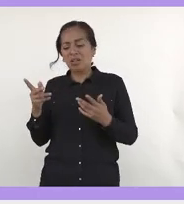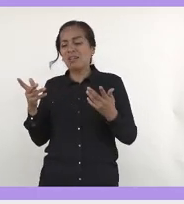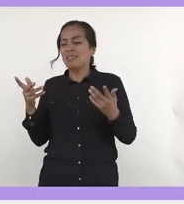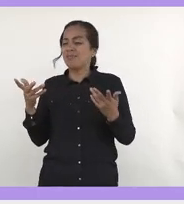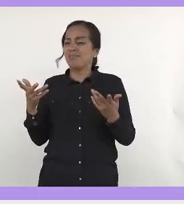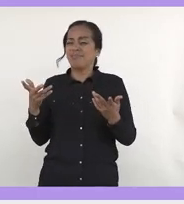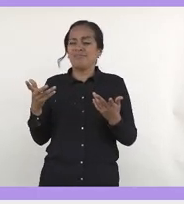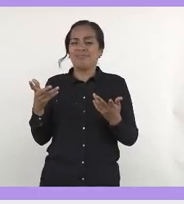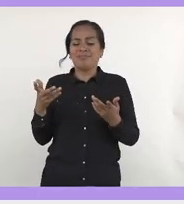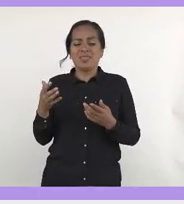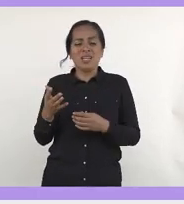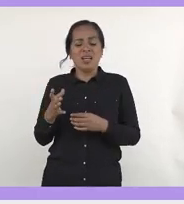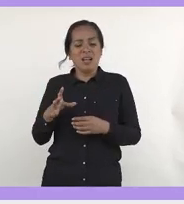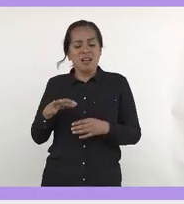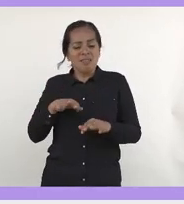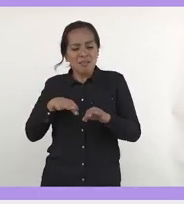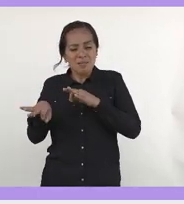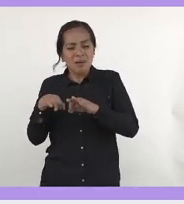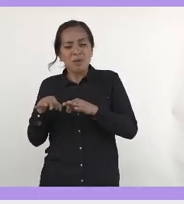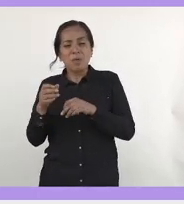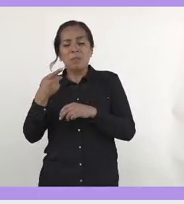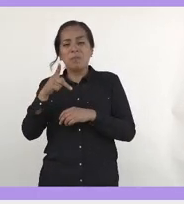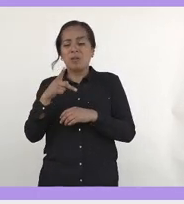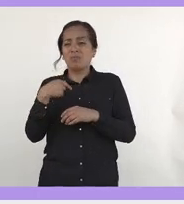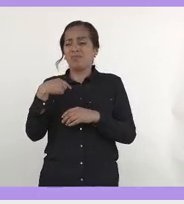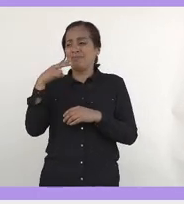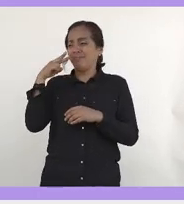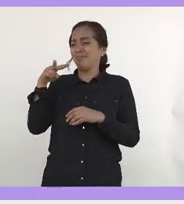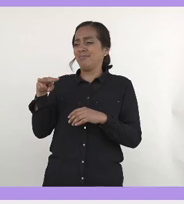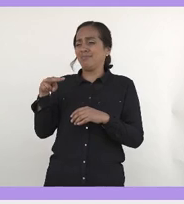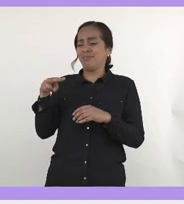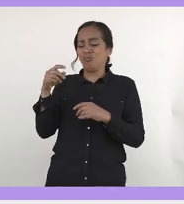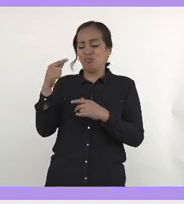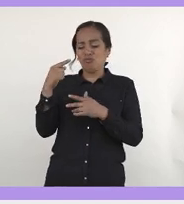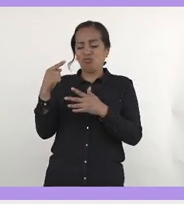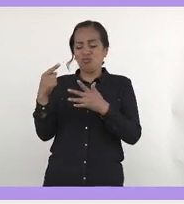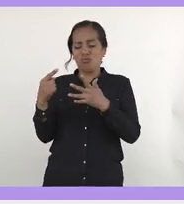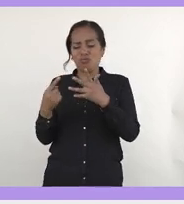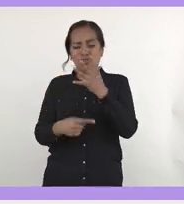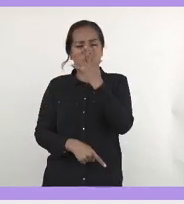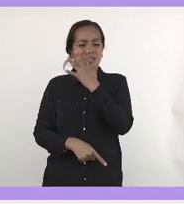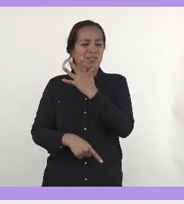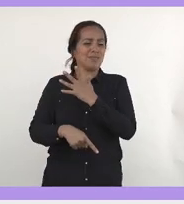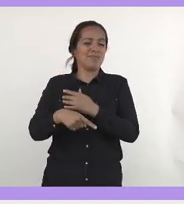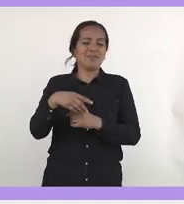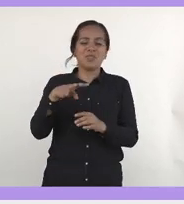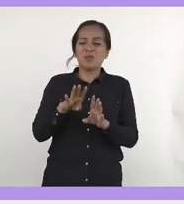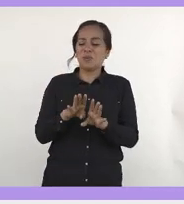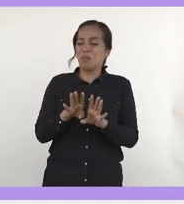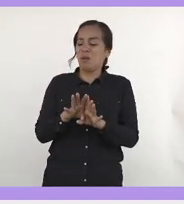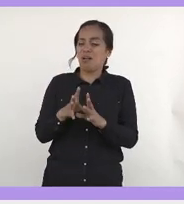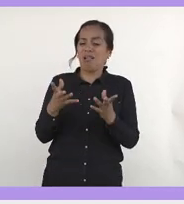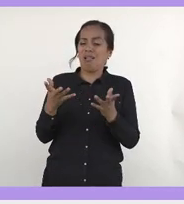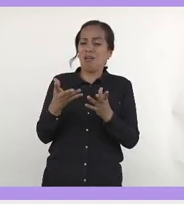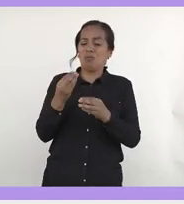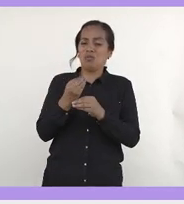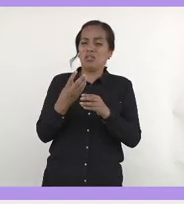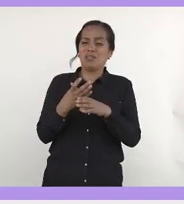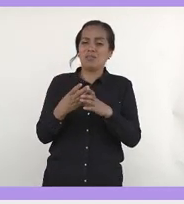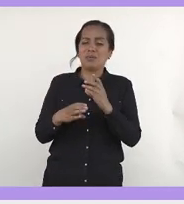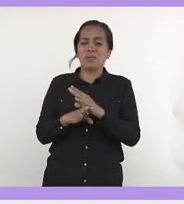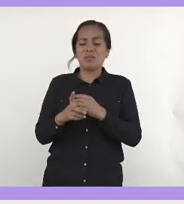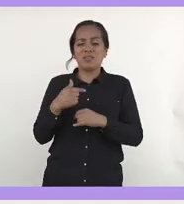circunstancia Pero entonces también volteas y dices duda estoy más preparado que tres de ustedes cuatro veces muchas veces no sucede